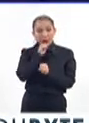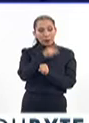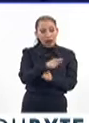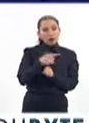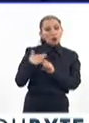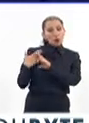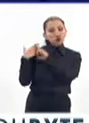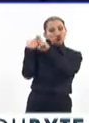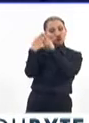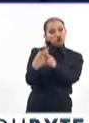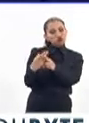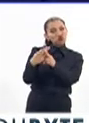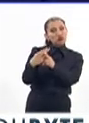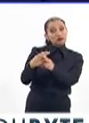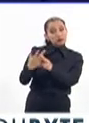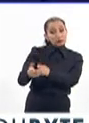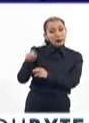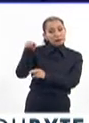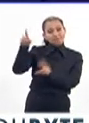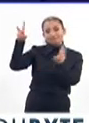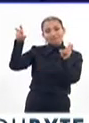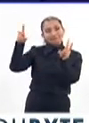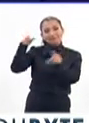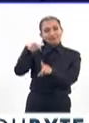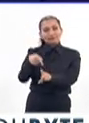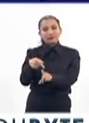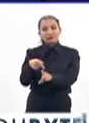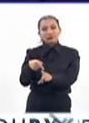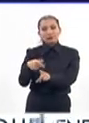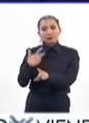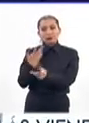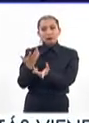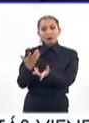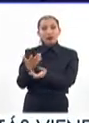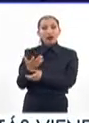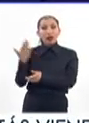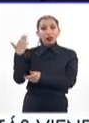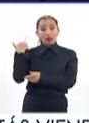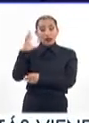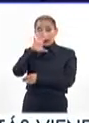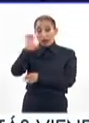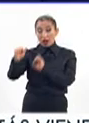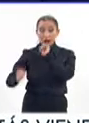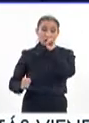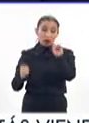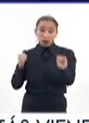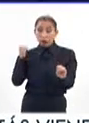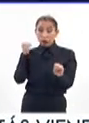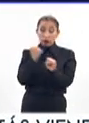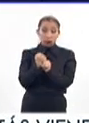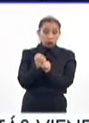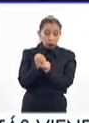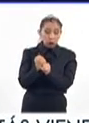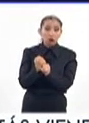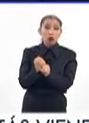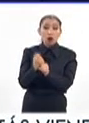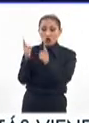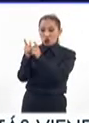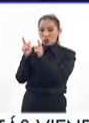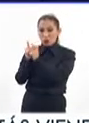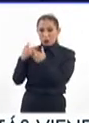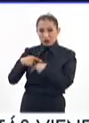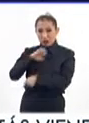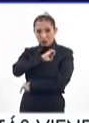una conmemoración que tiene que ver con el hecho de que hace 500 años un grupo